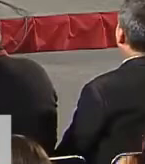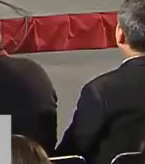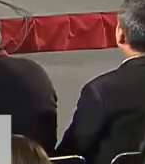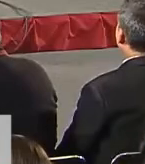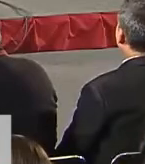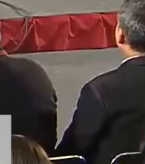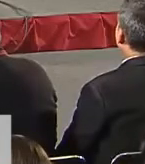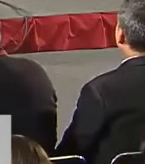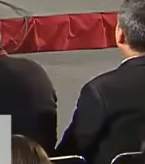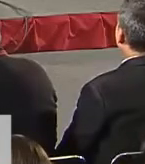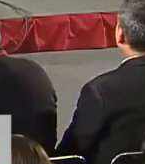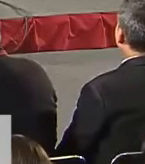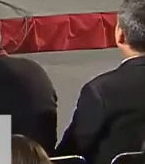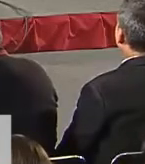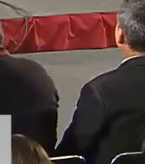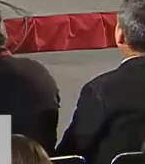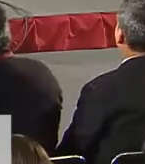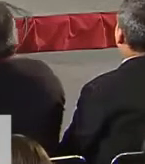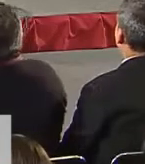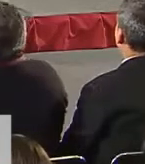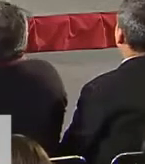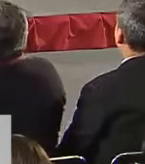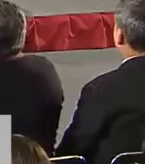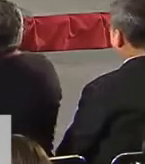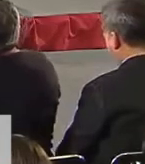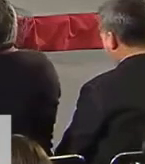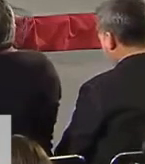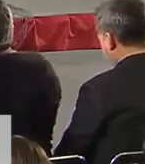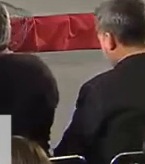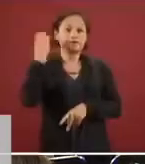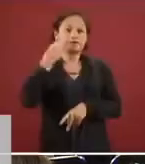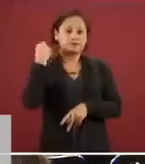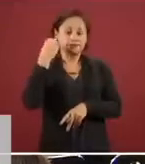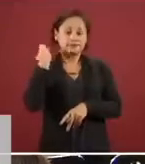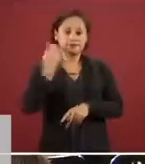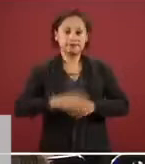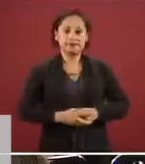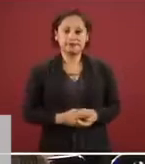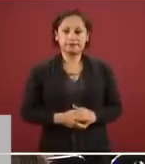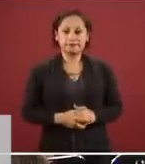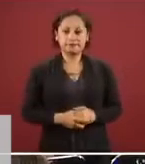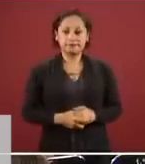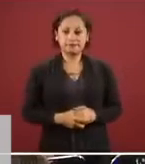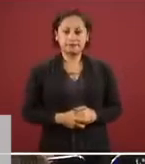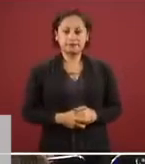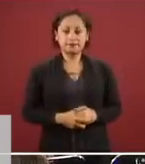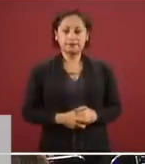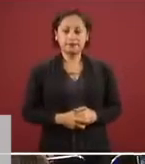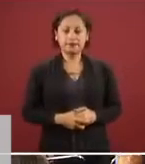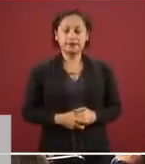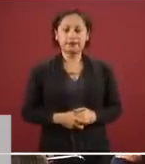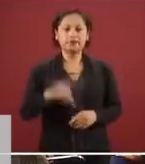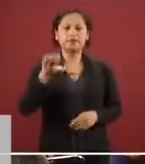el domingo. La intención es visitar todas las zonas marginadas del país de los pueblos originarios.